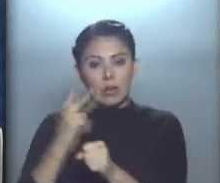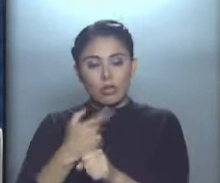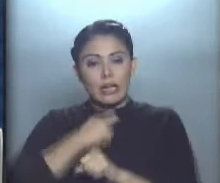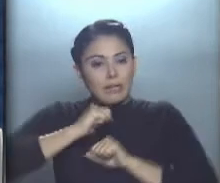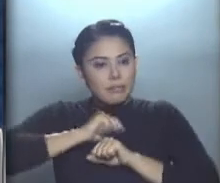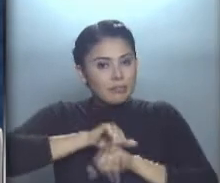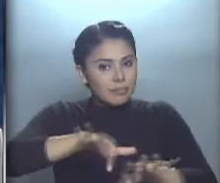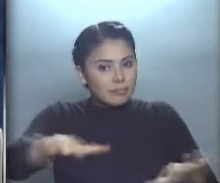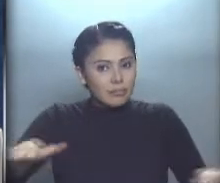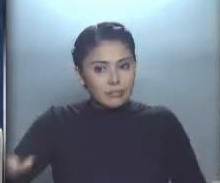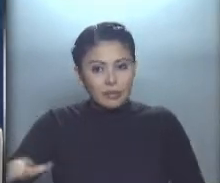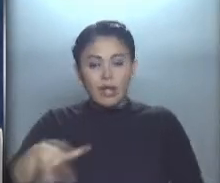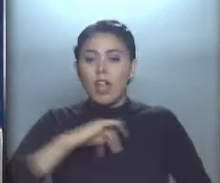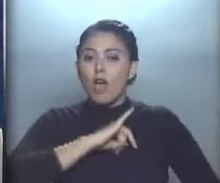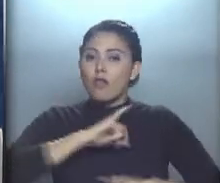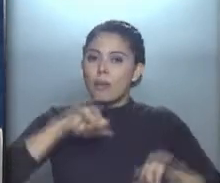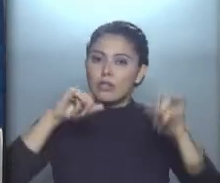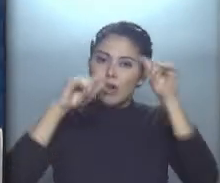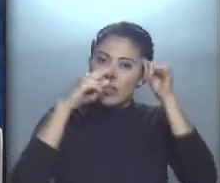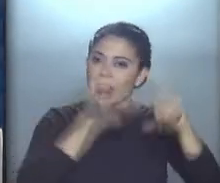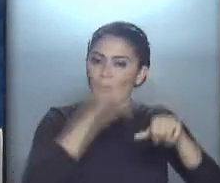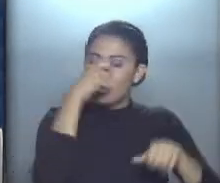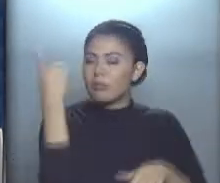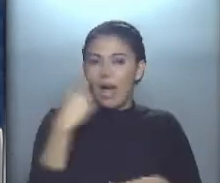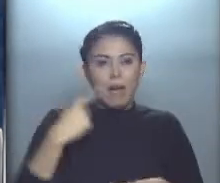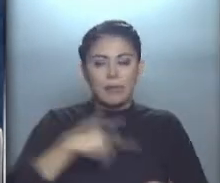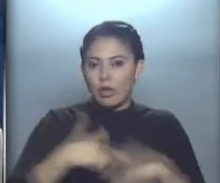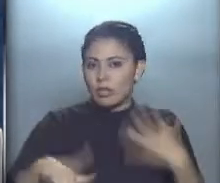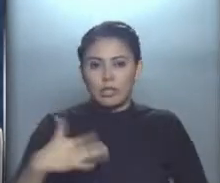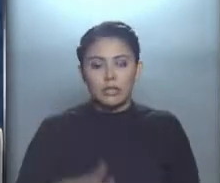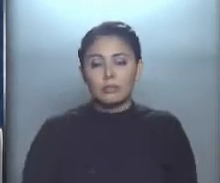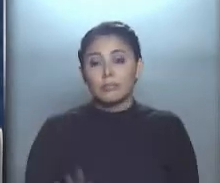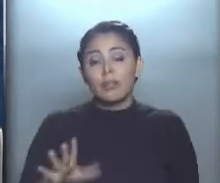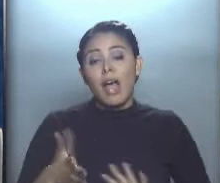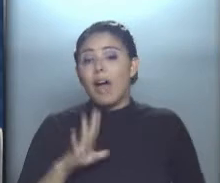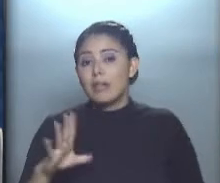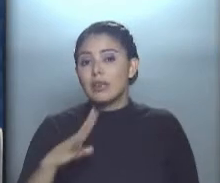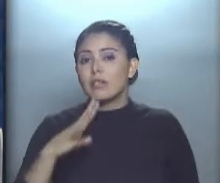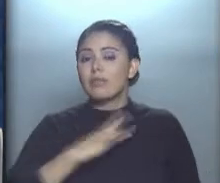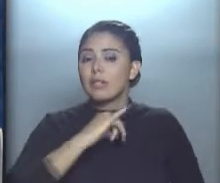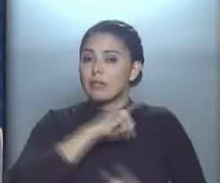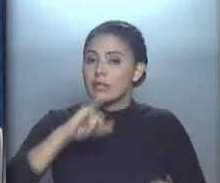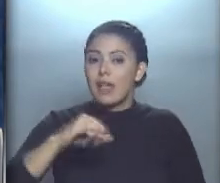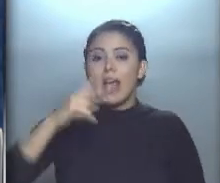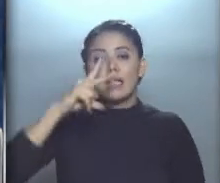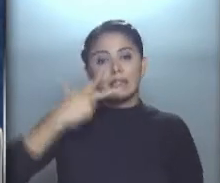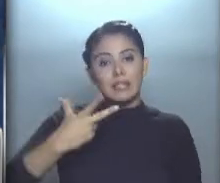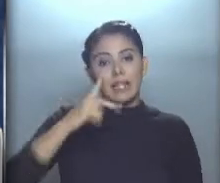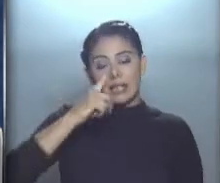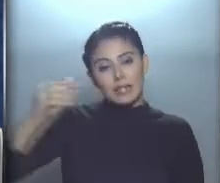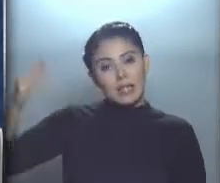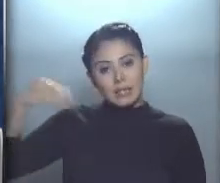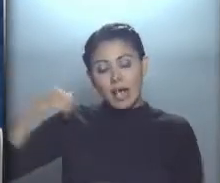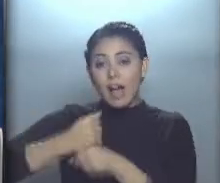transmitir, porque la vorágine informativa muchas veces no resalta la importancia de que en los últimos 3 días hemos